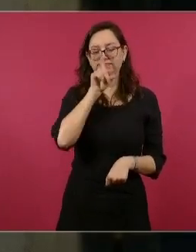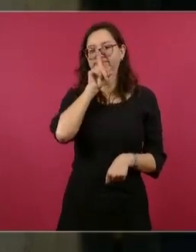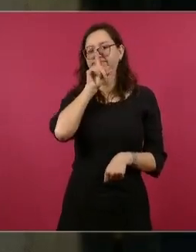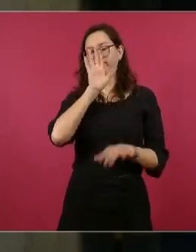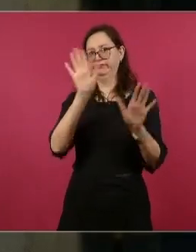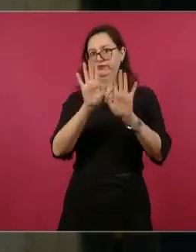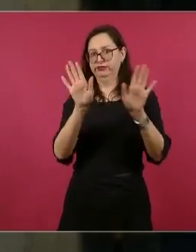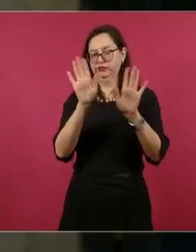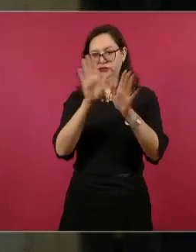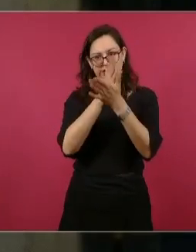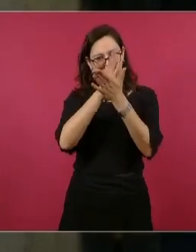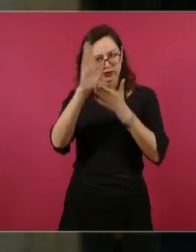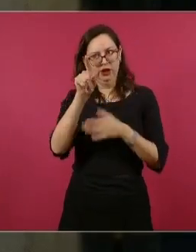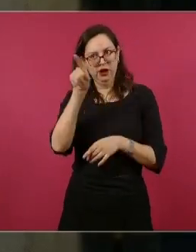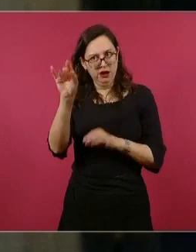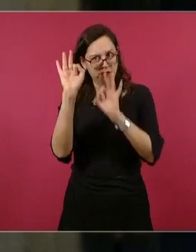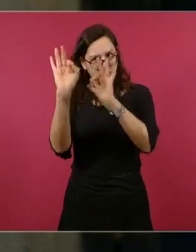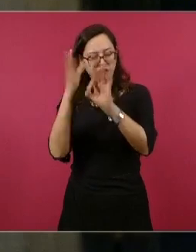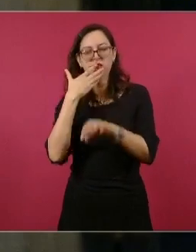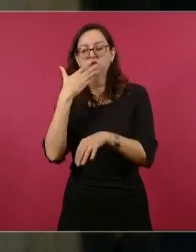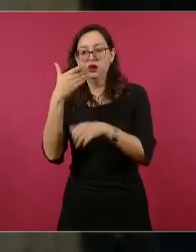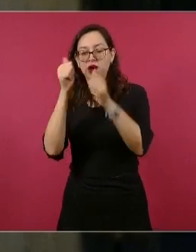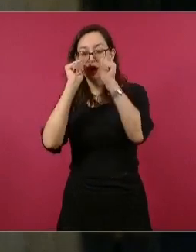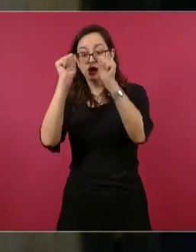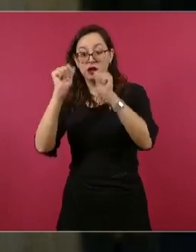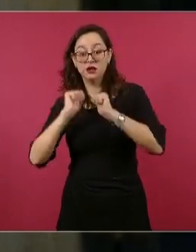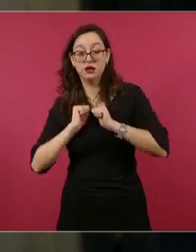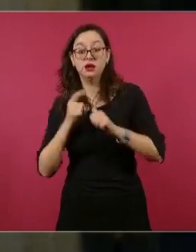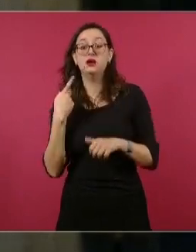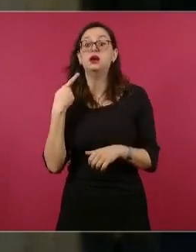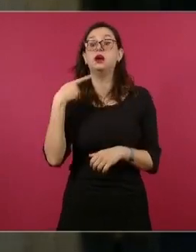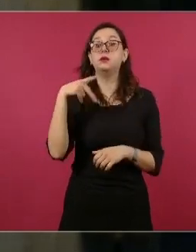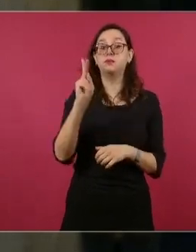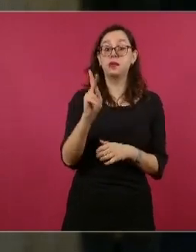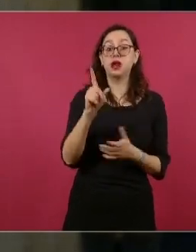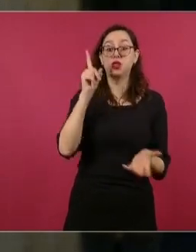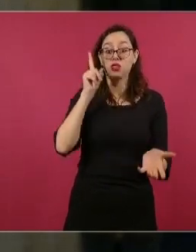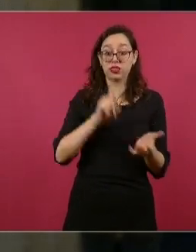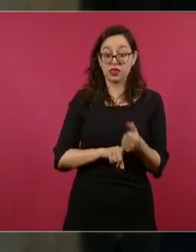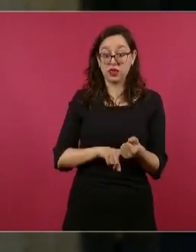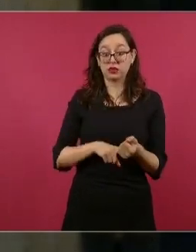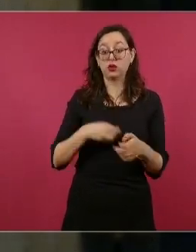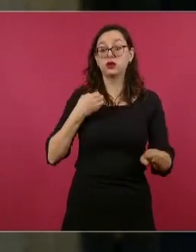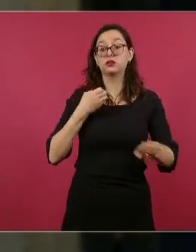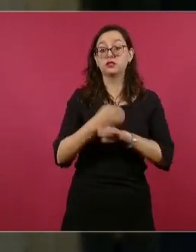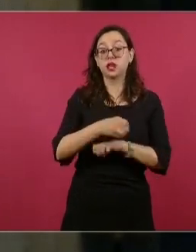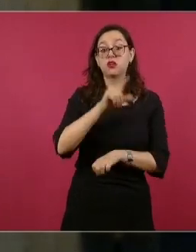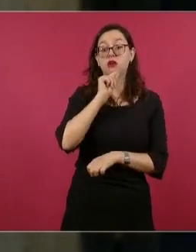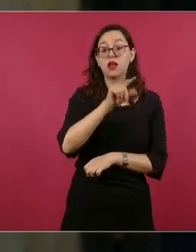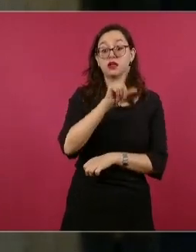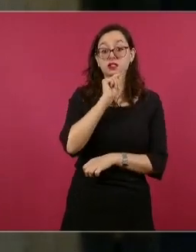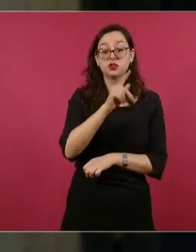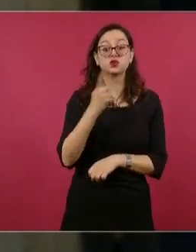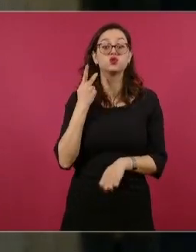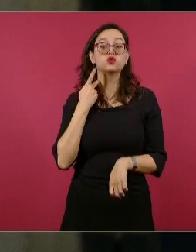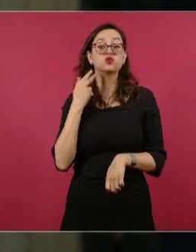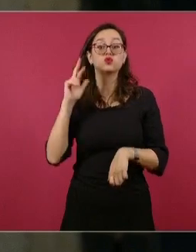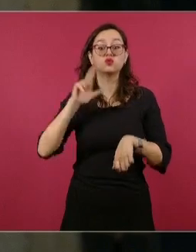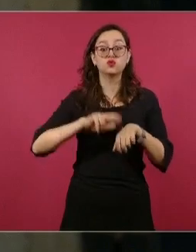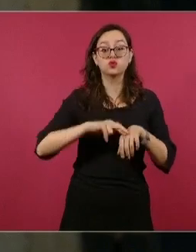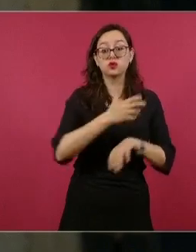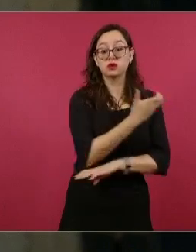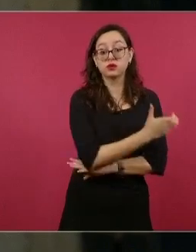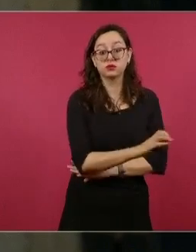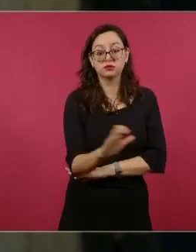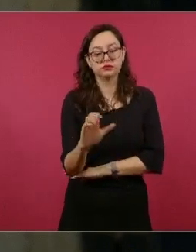excelente persona, pero en la Procuraduría del Estado, la Procuraduría Agraria del Estado de Jalisco, han vivido